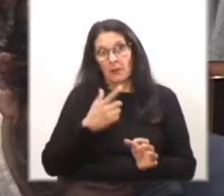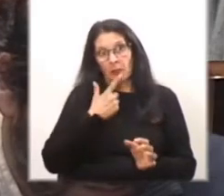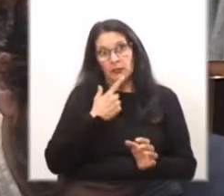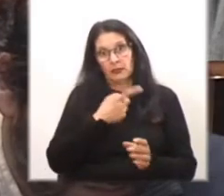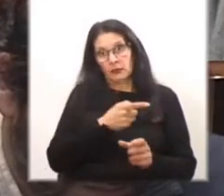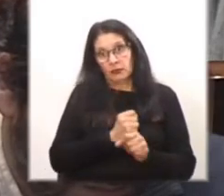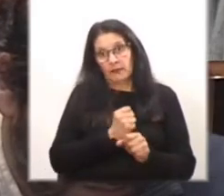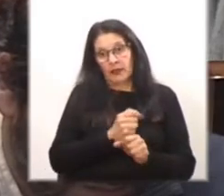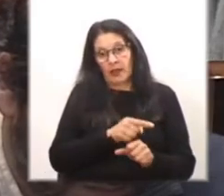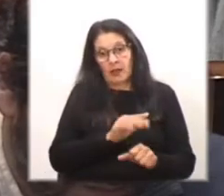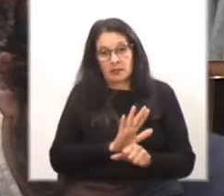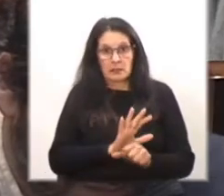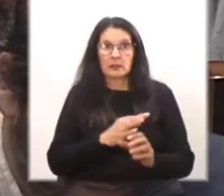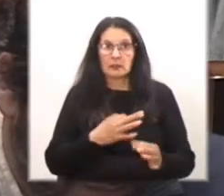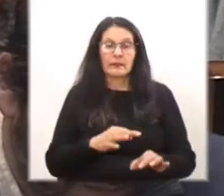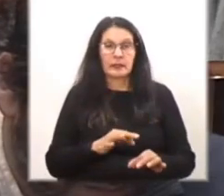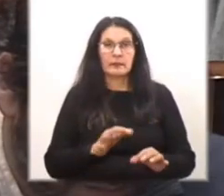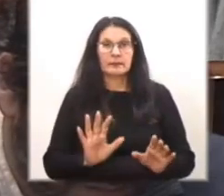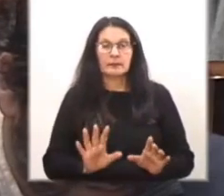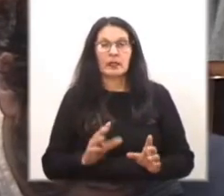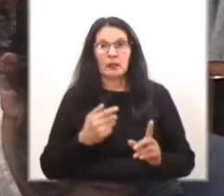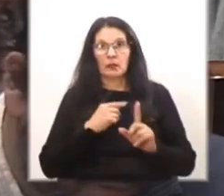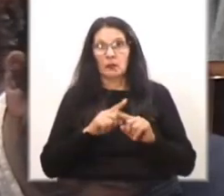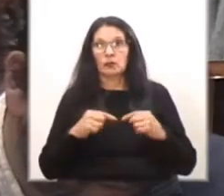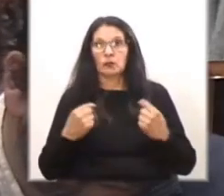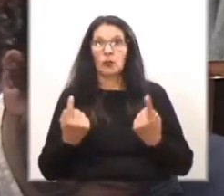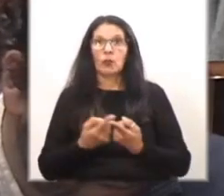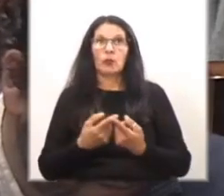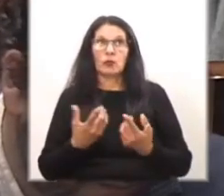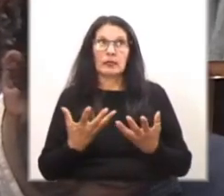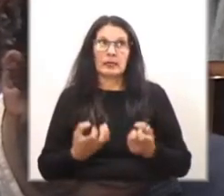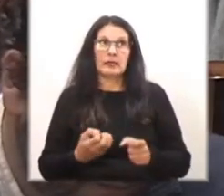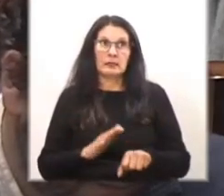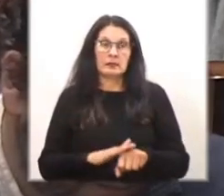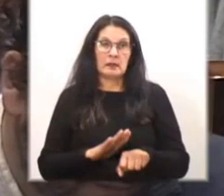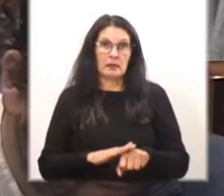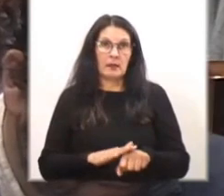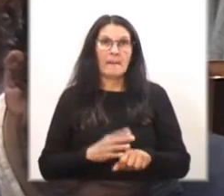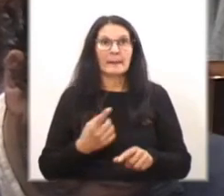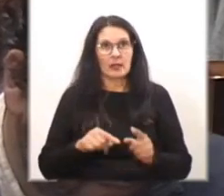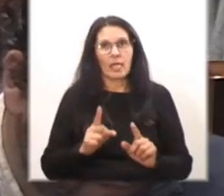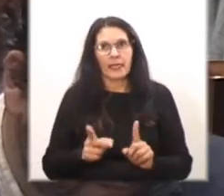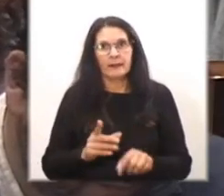político y todos queremos que se hagan cargo, pero hay que hacerse cargo,